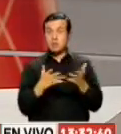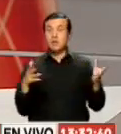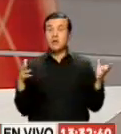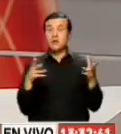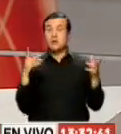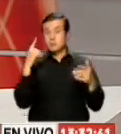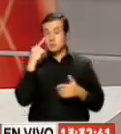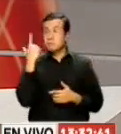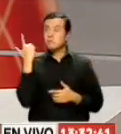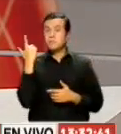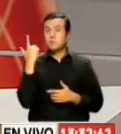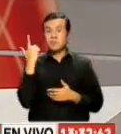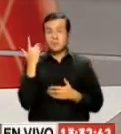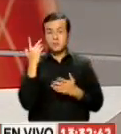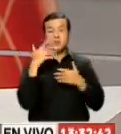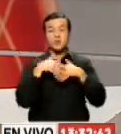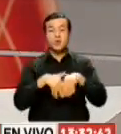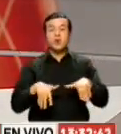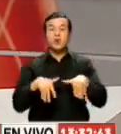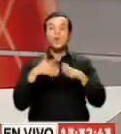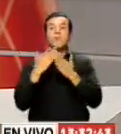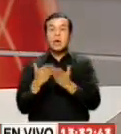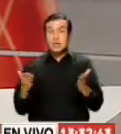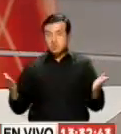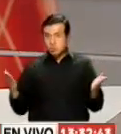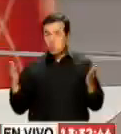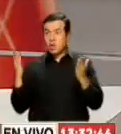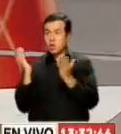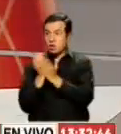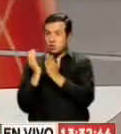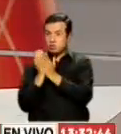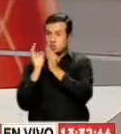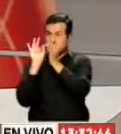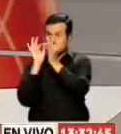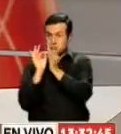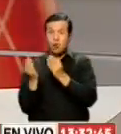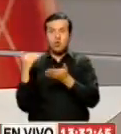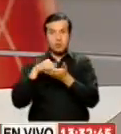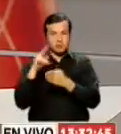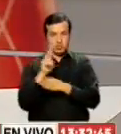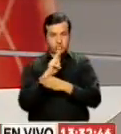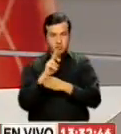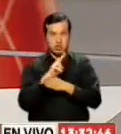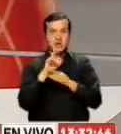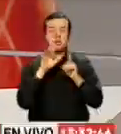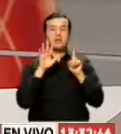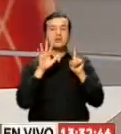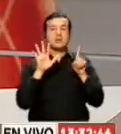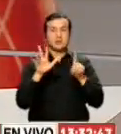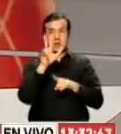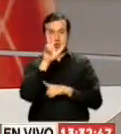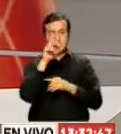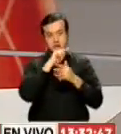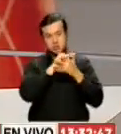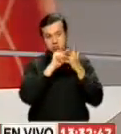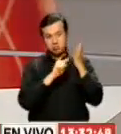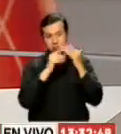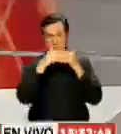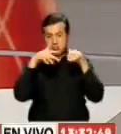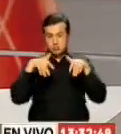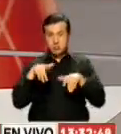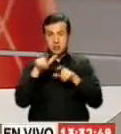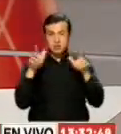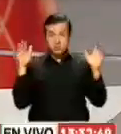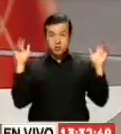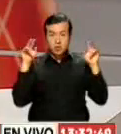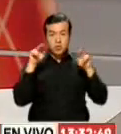predomina la presentación de obras elaboradas con material reciclado. 63 recreaciones del nacimiento de Cristo deleitaron a quienes se